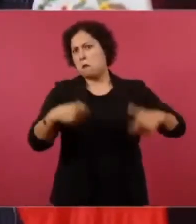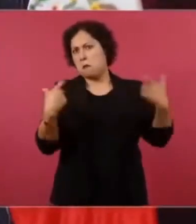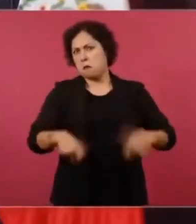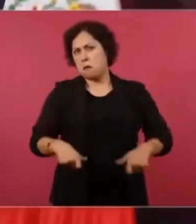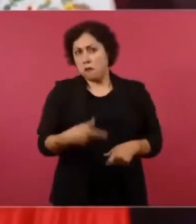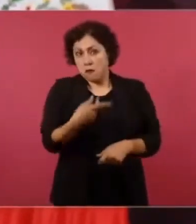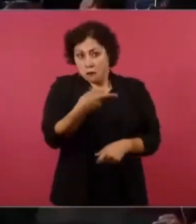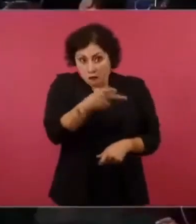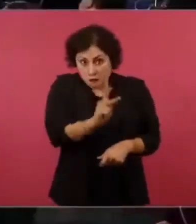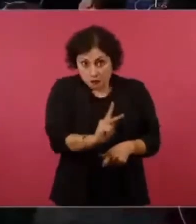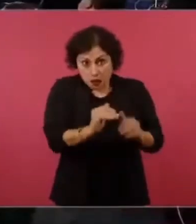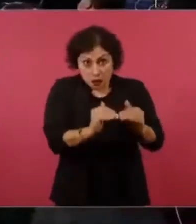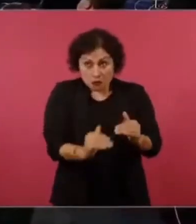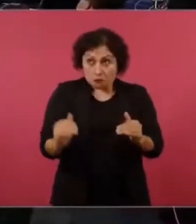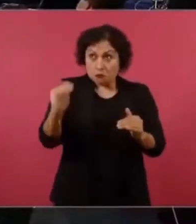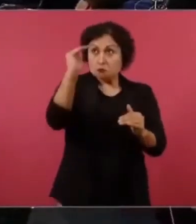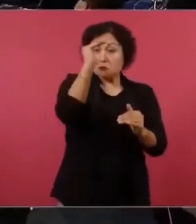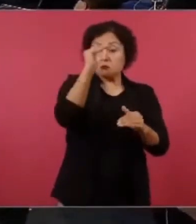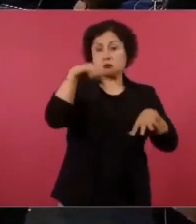mayores.